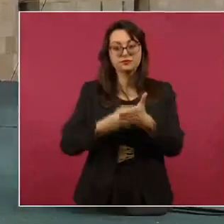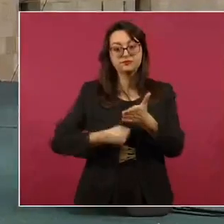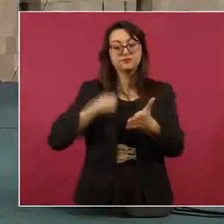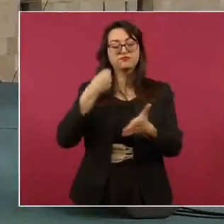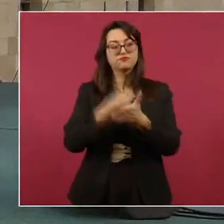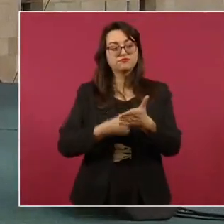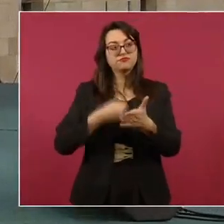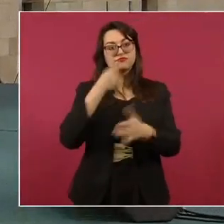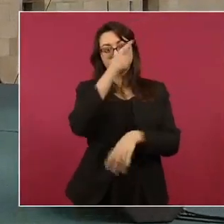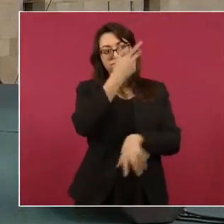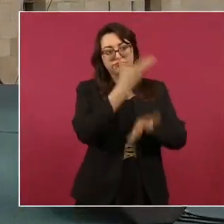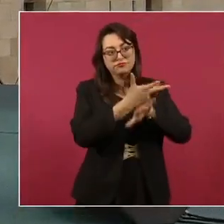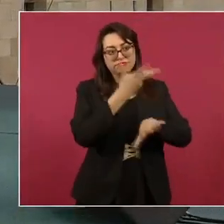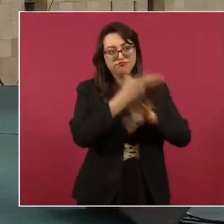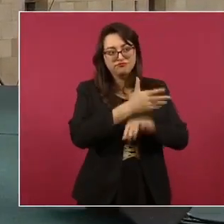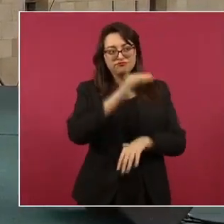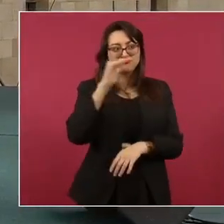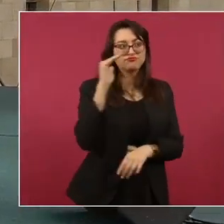visas temporales de trabajo.